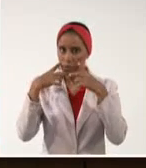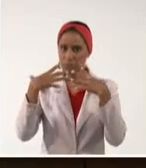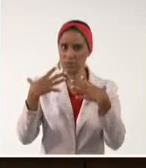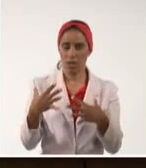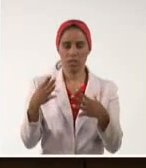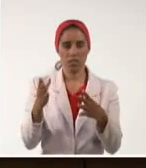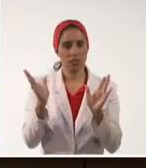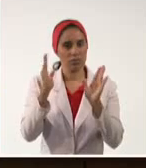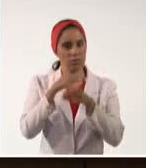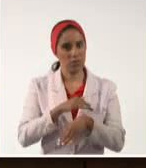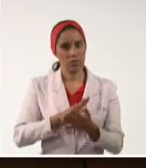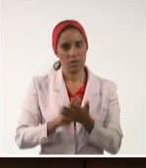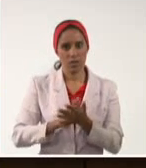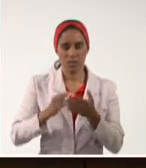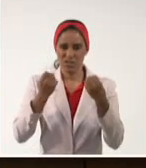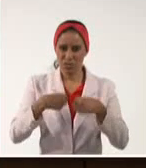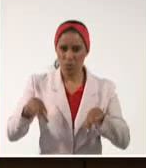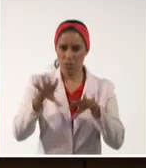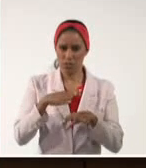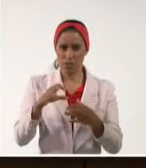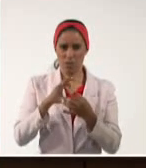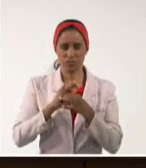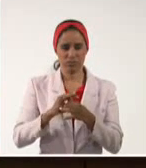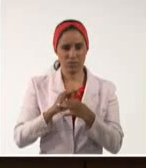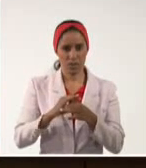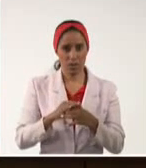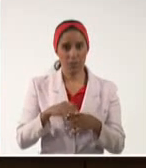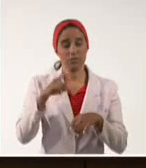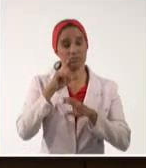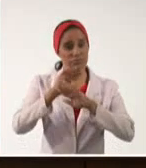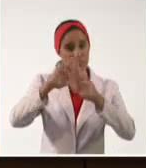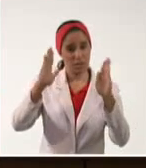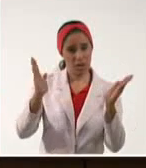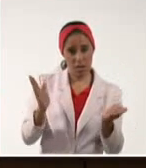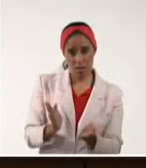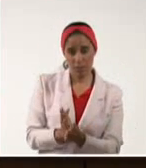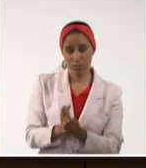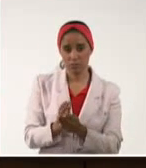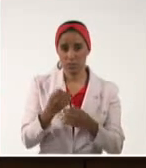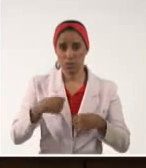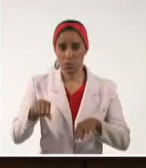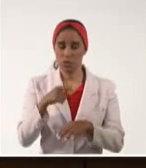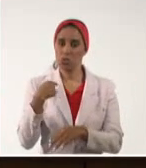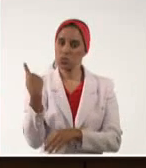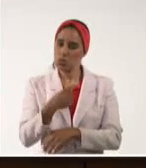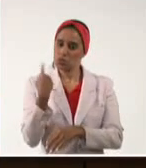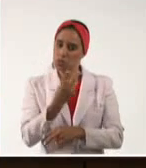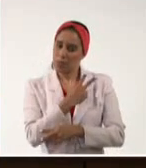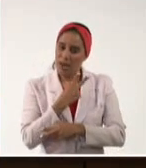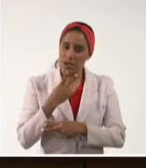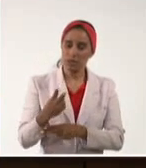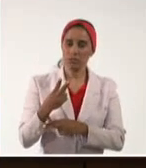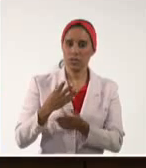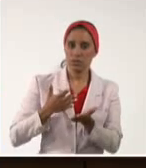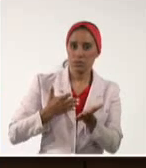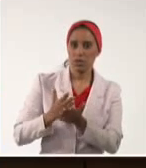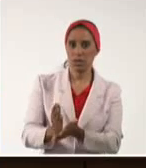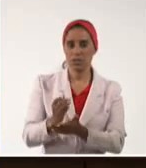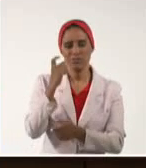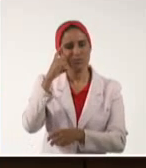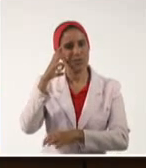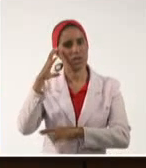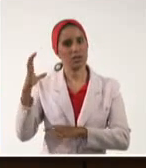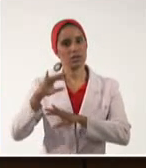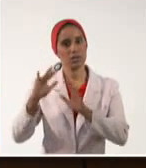con las secuelas de la pandemia y la crisis global. Lo haremos con decisión y firmeza, con inteligencia